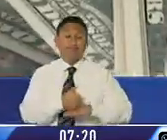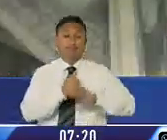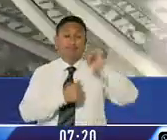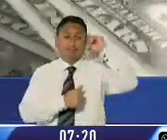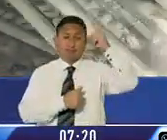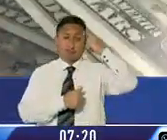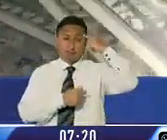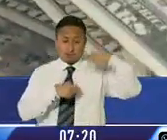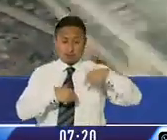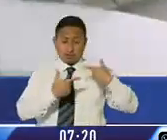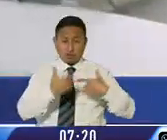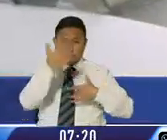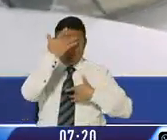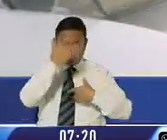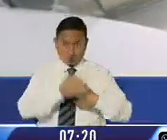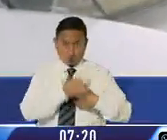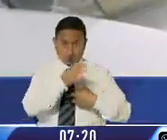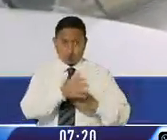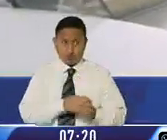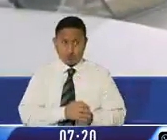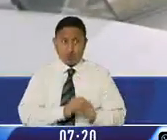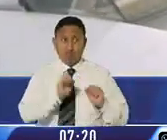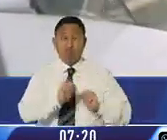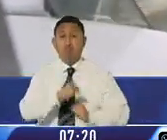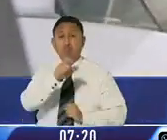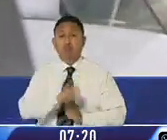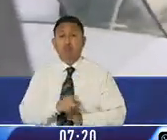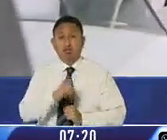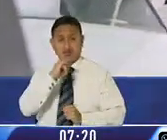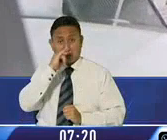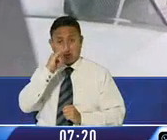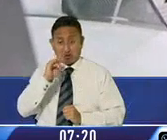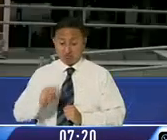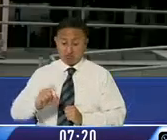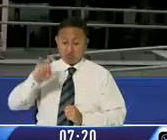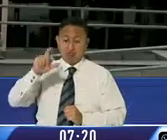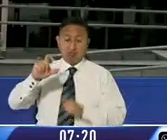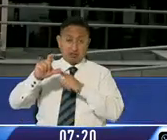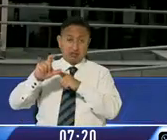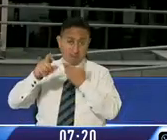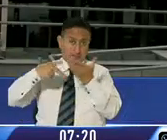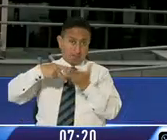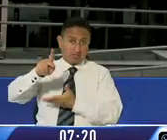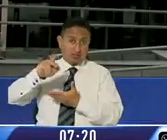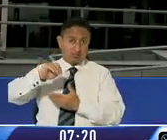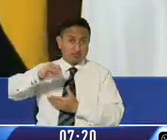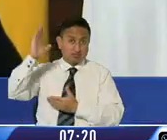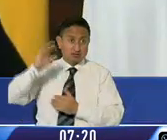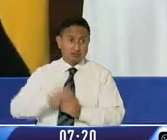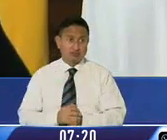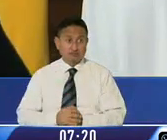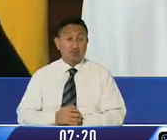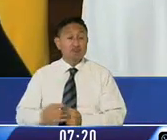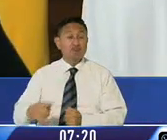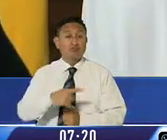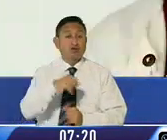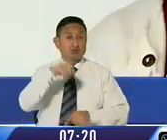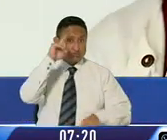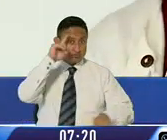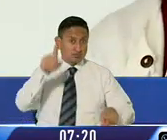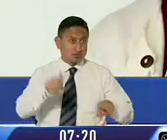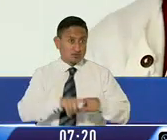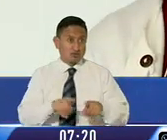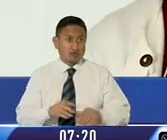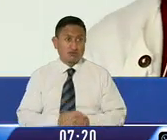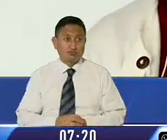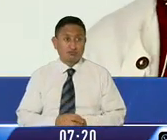en que durante la pandemia quienes más han ganado más deben contribuir, algo en lo que coinciden la mayoría de legisladores. Si